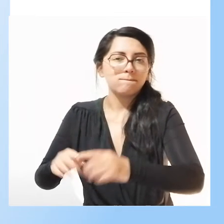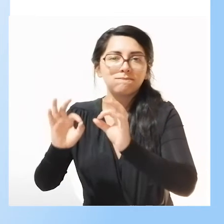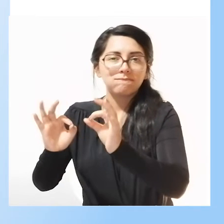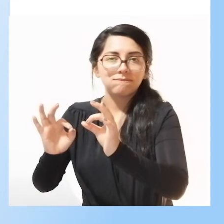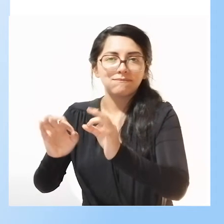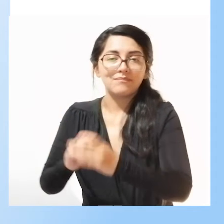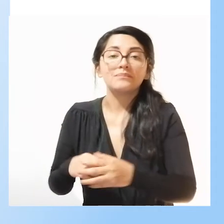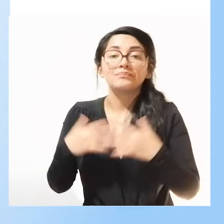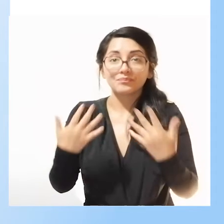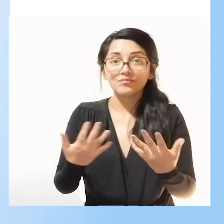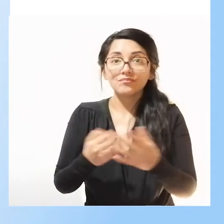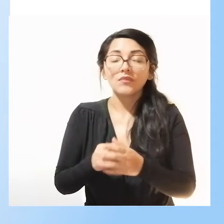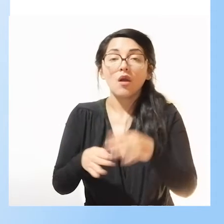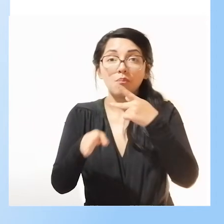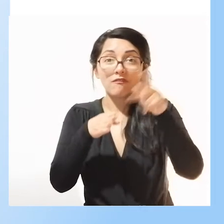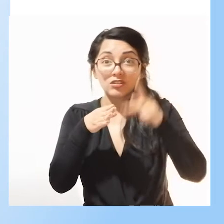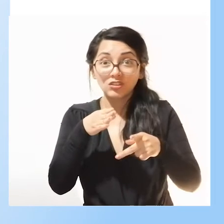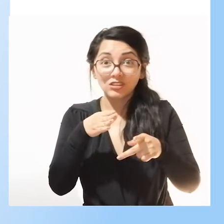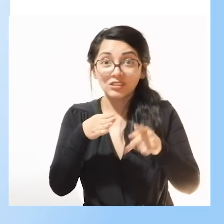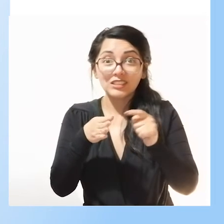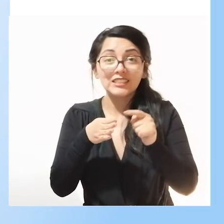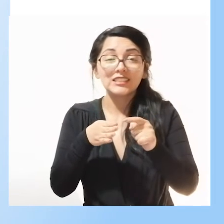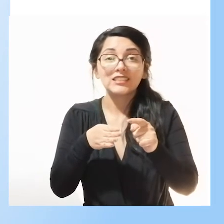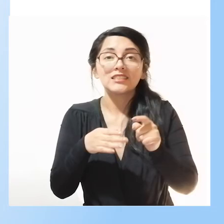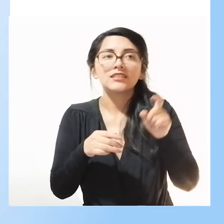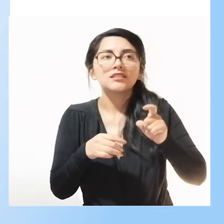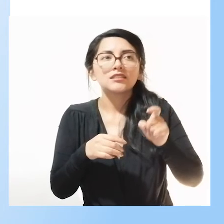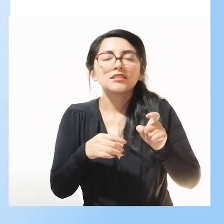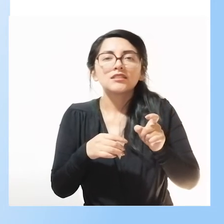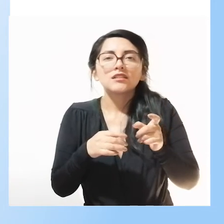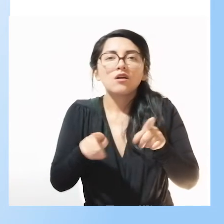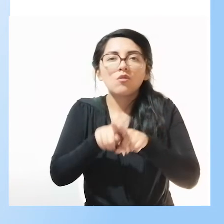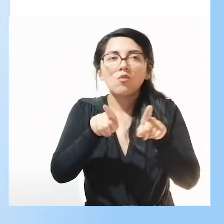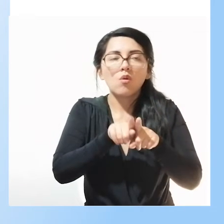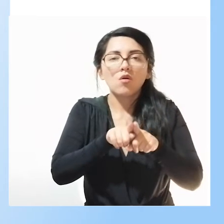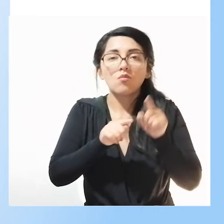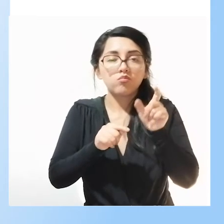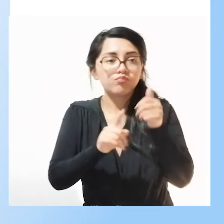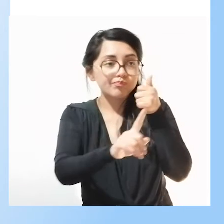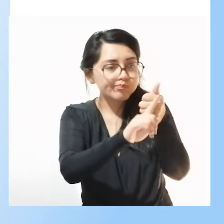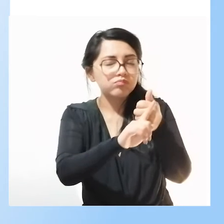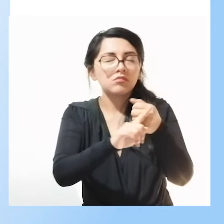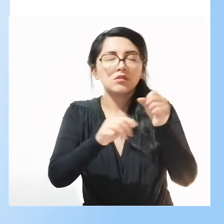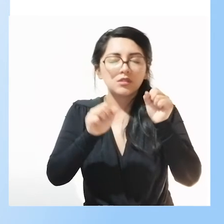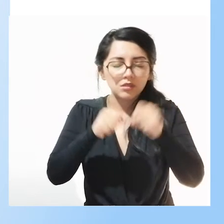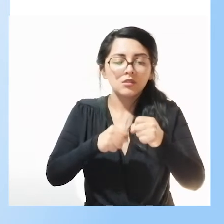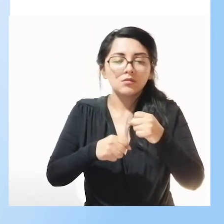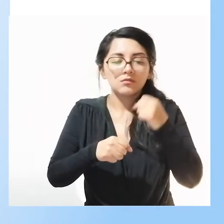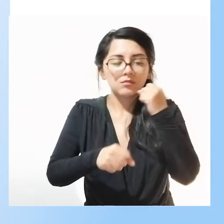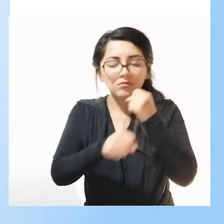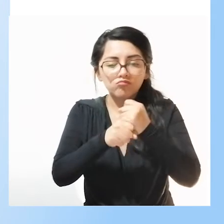Además de la profesionalidad, este profesional debe velar por su desarrollo profesional. Y este